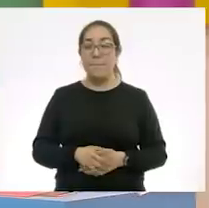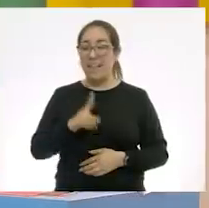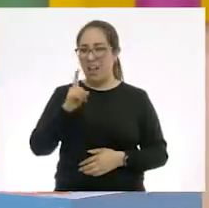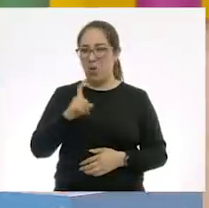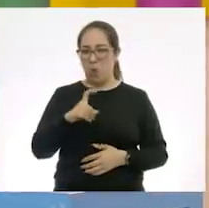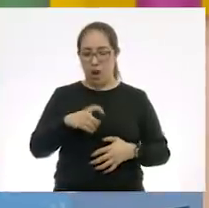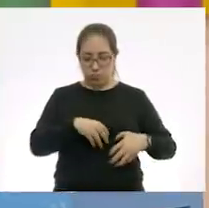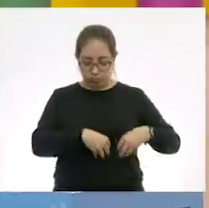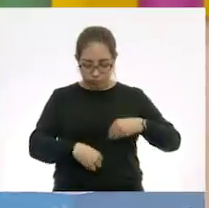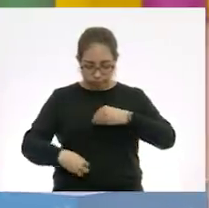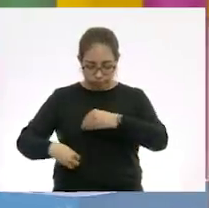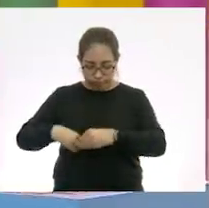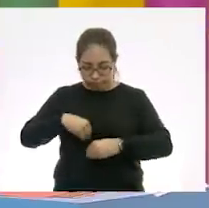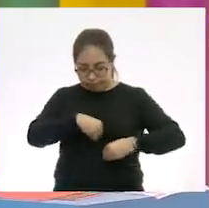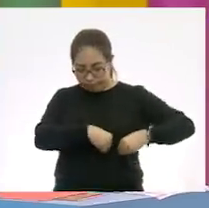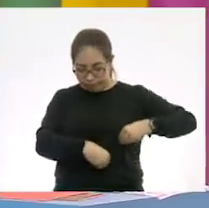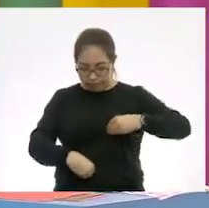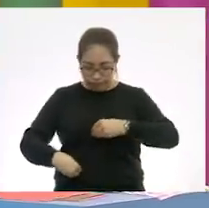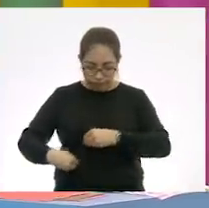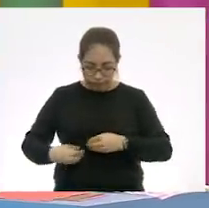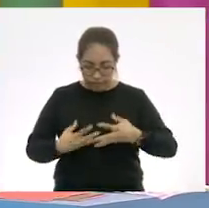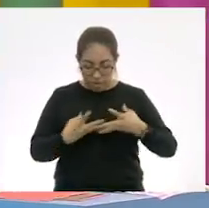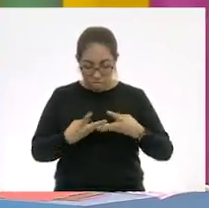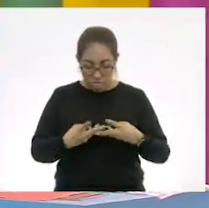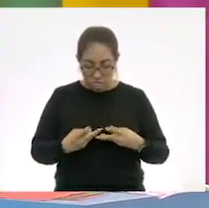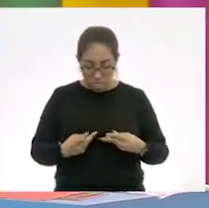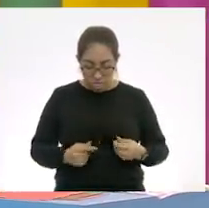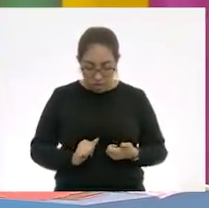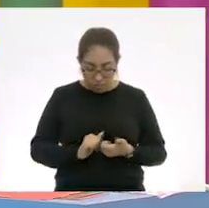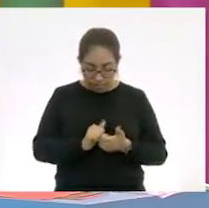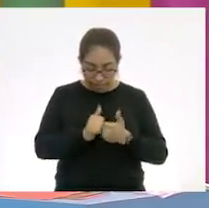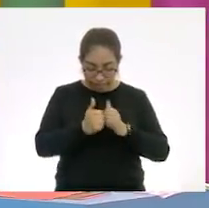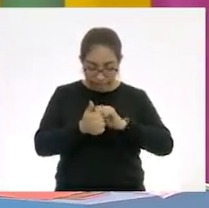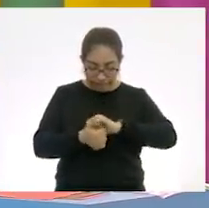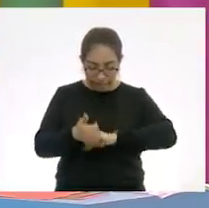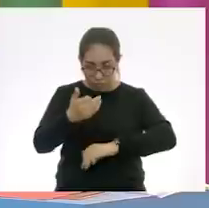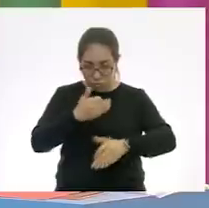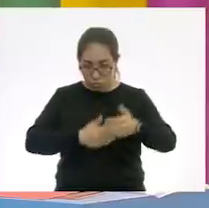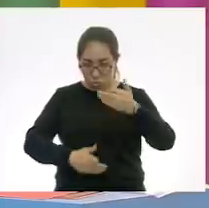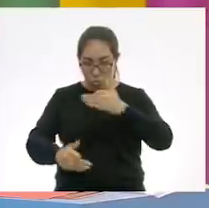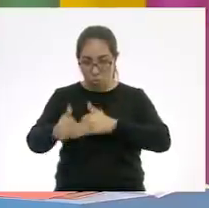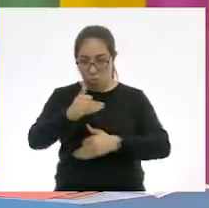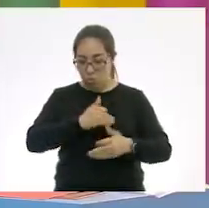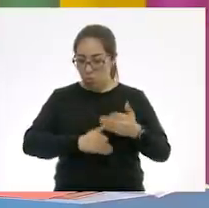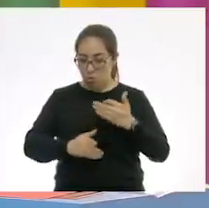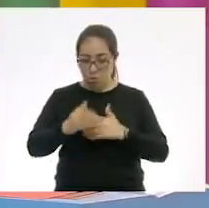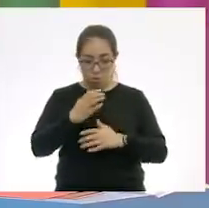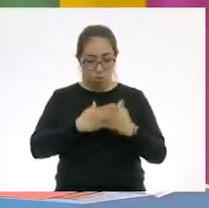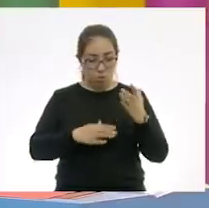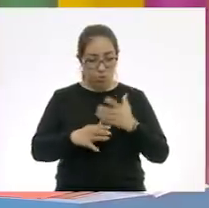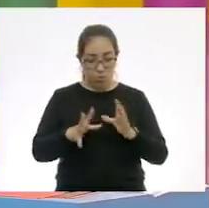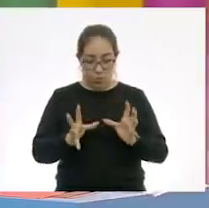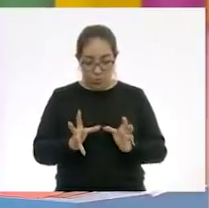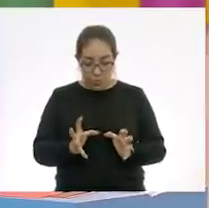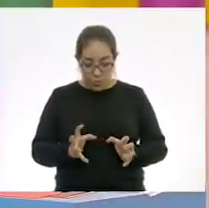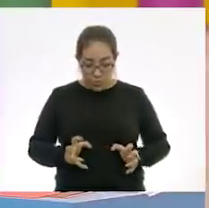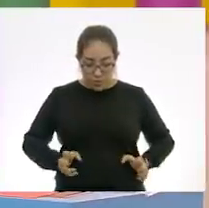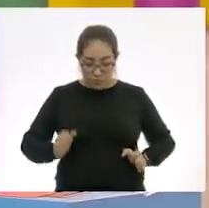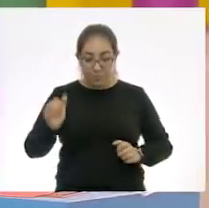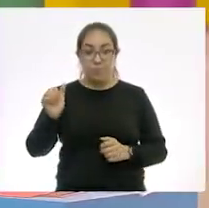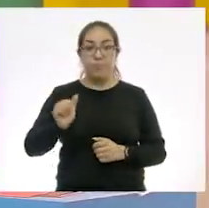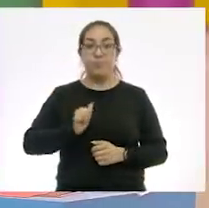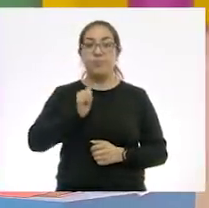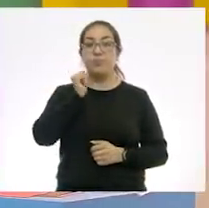jugos gástricos. Y entonces, que todo esto se pudiera aprovechar, pero al mismo tiempo